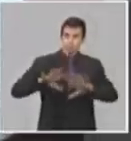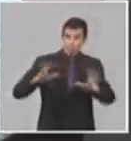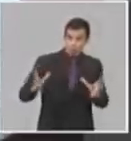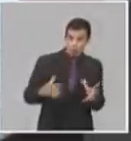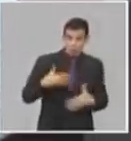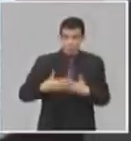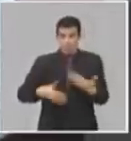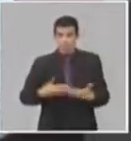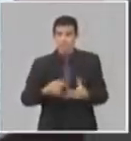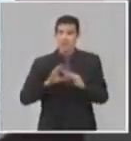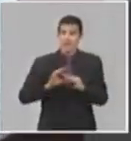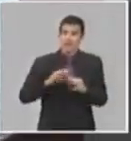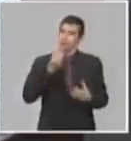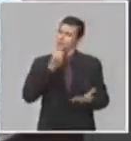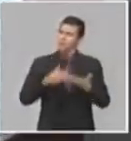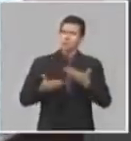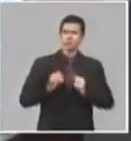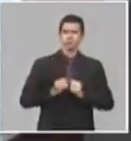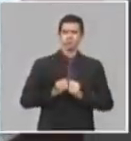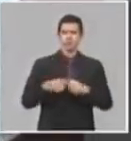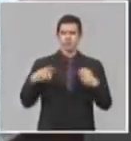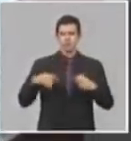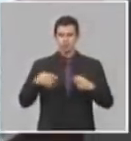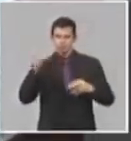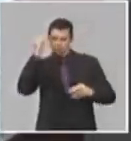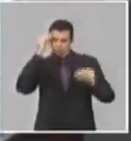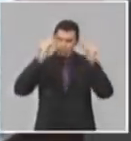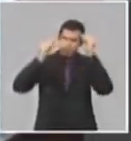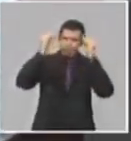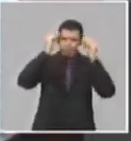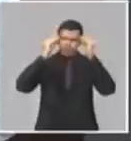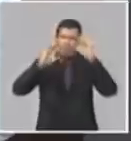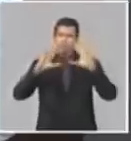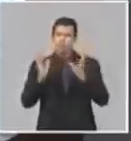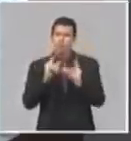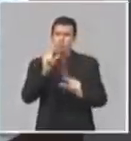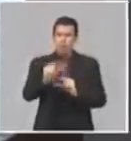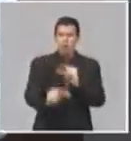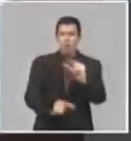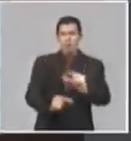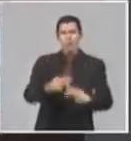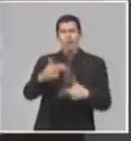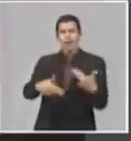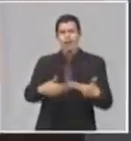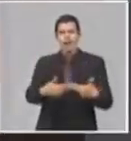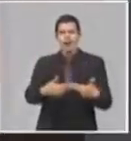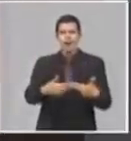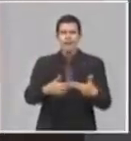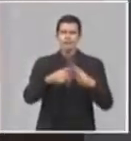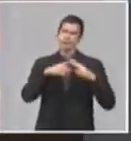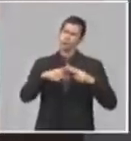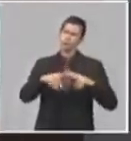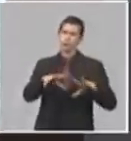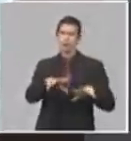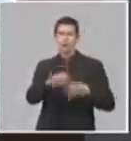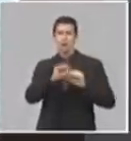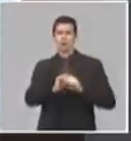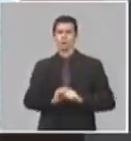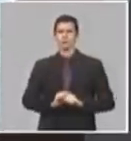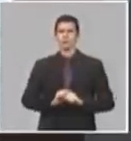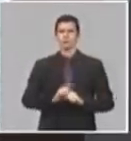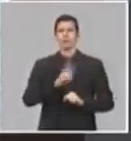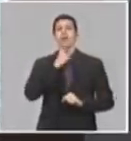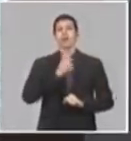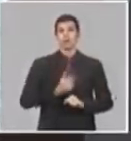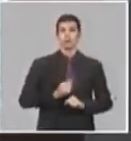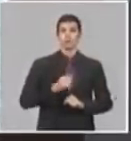el talento de nuestros científicos y nuestro personal de la salud, que nos han colocado entre los países que han logrado controlar y